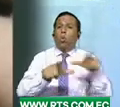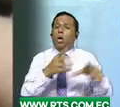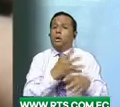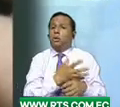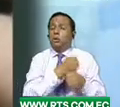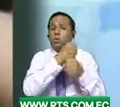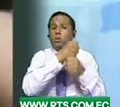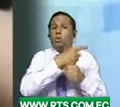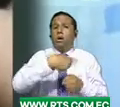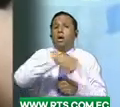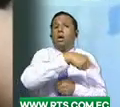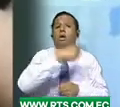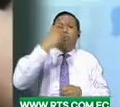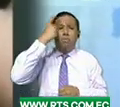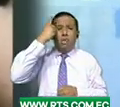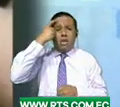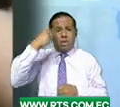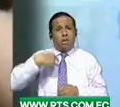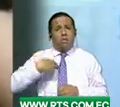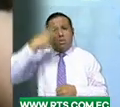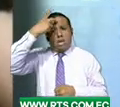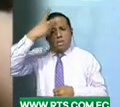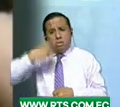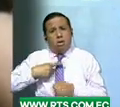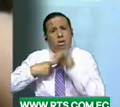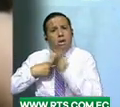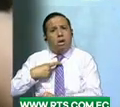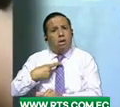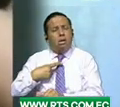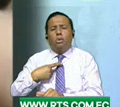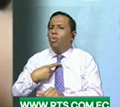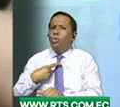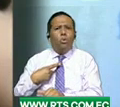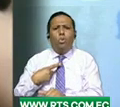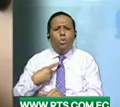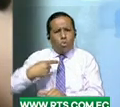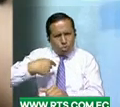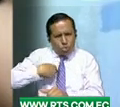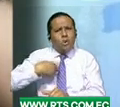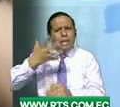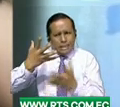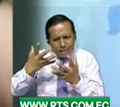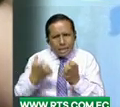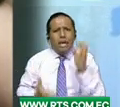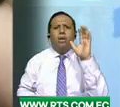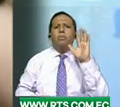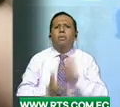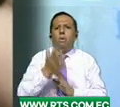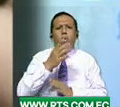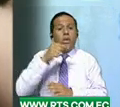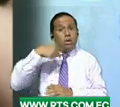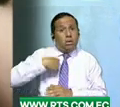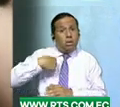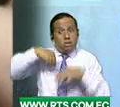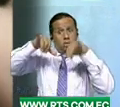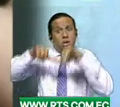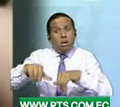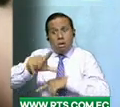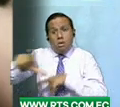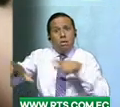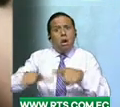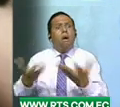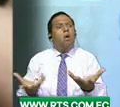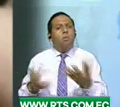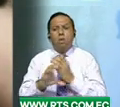momento piensan que yo no deseo salir de aquí, pero no tienen el conocimiento de que donde estoy residiendo no hay medios